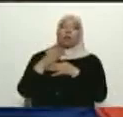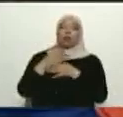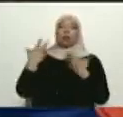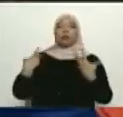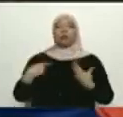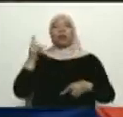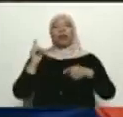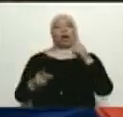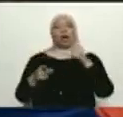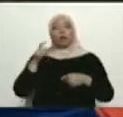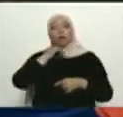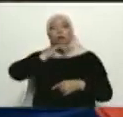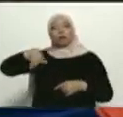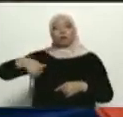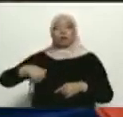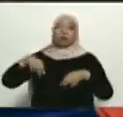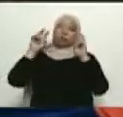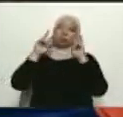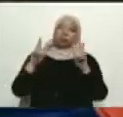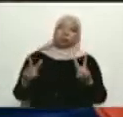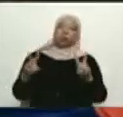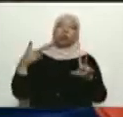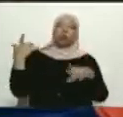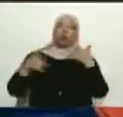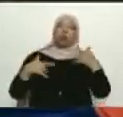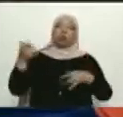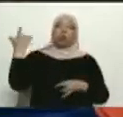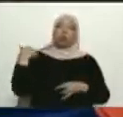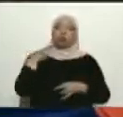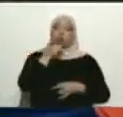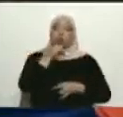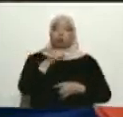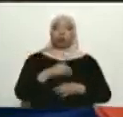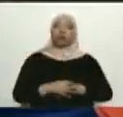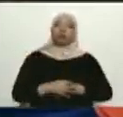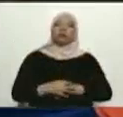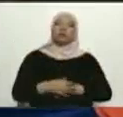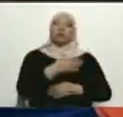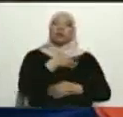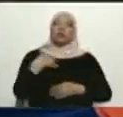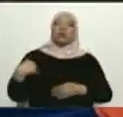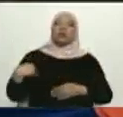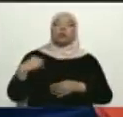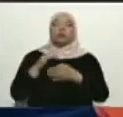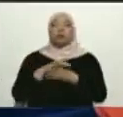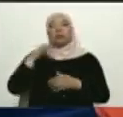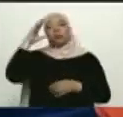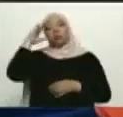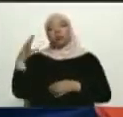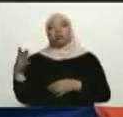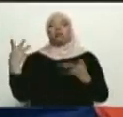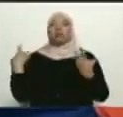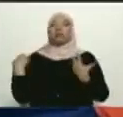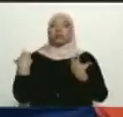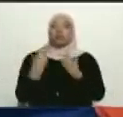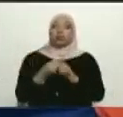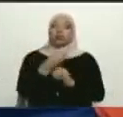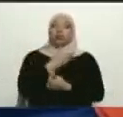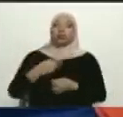algunas cifras que ilustran lo que ocurrió estos carnavales quiero saludar al almirante en jefe religioso mayo